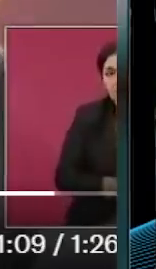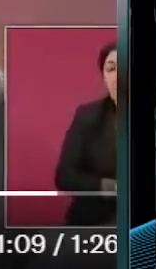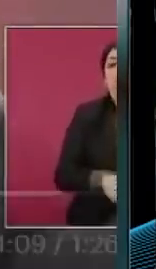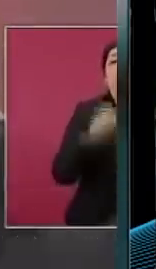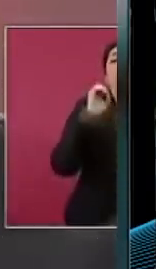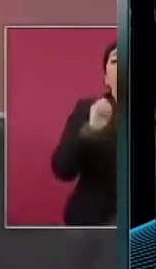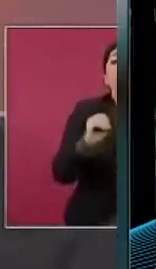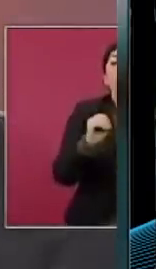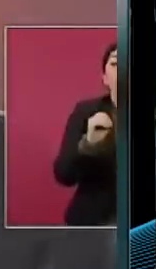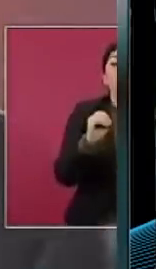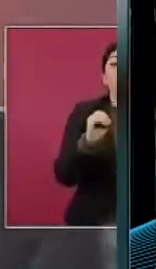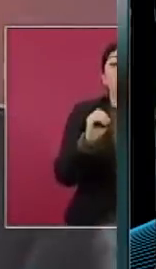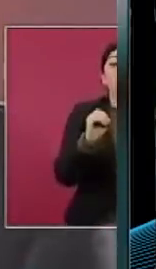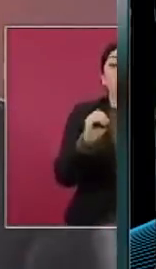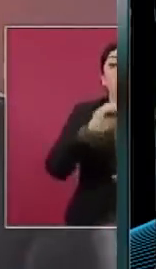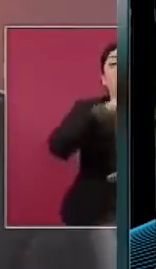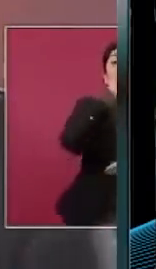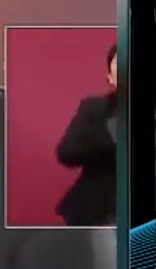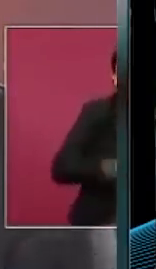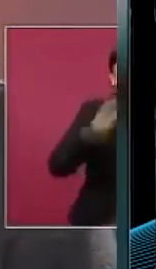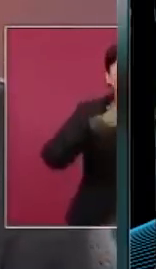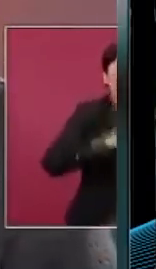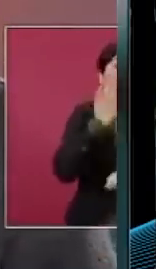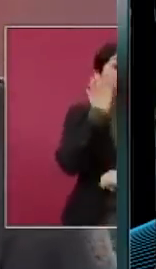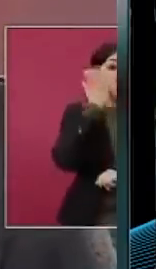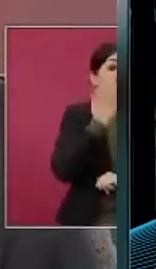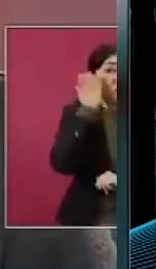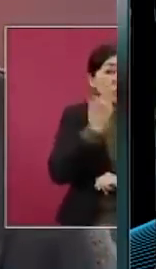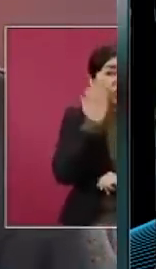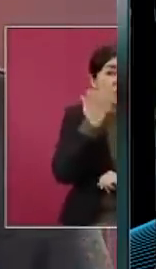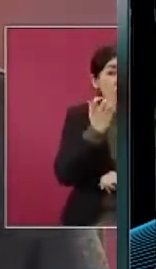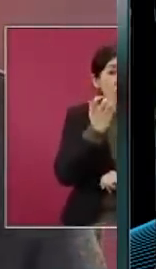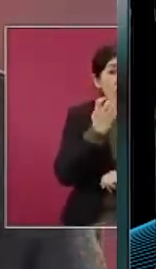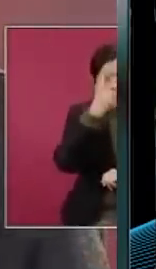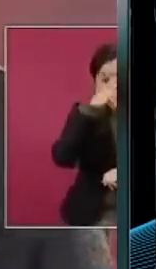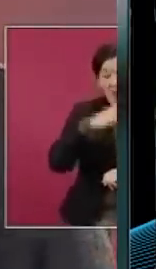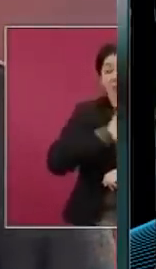nada de contratos abusivos, leoninos,